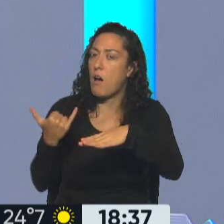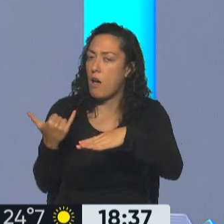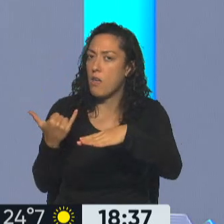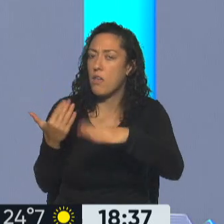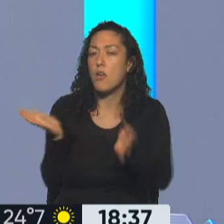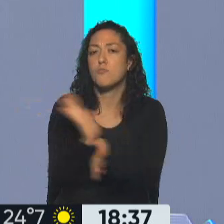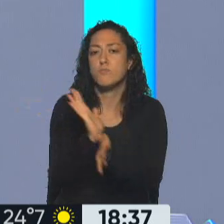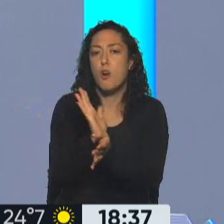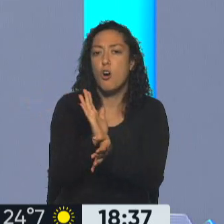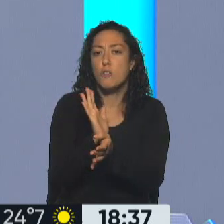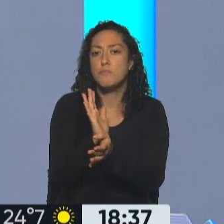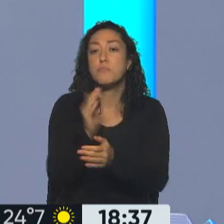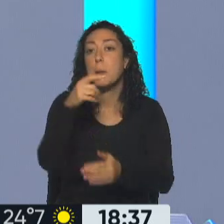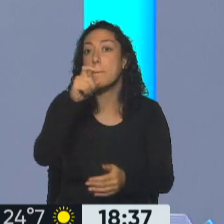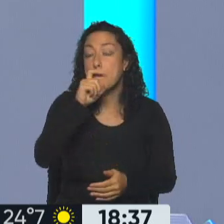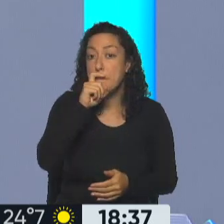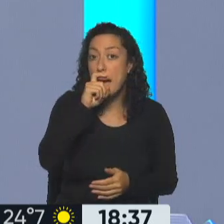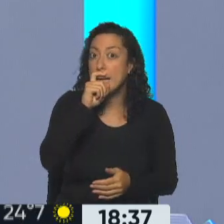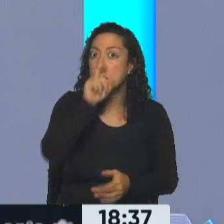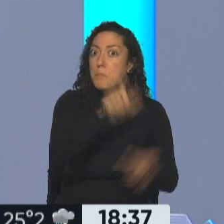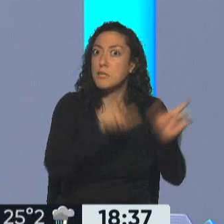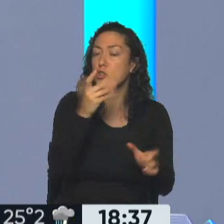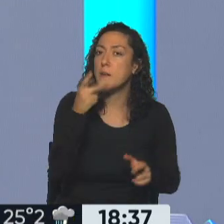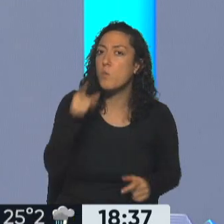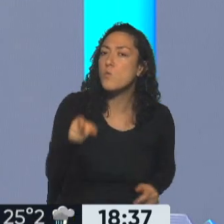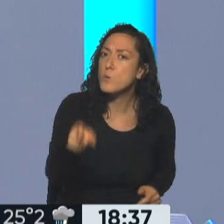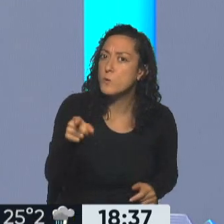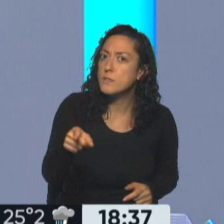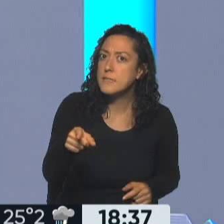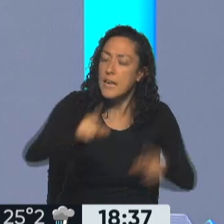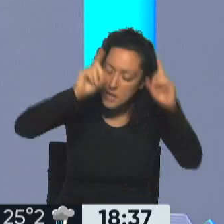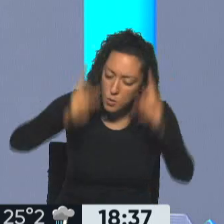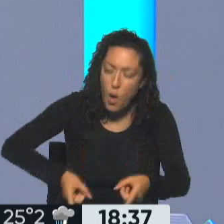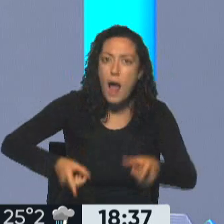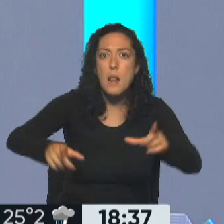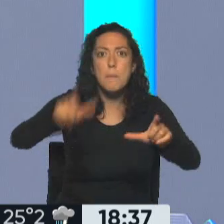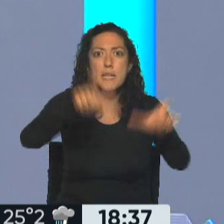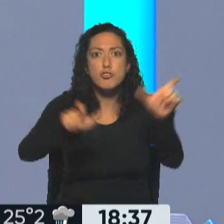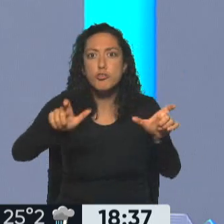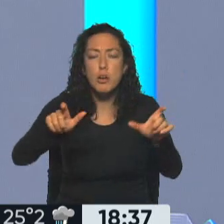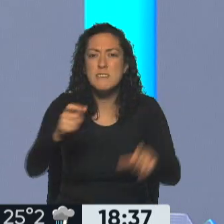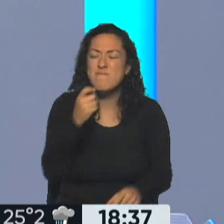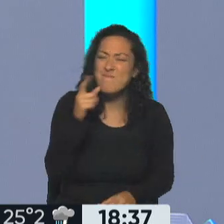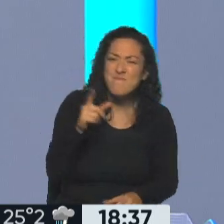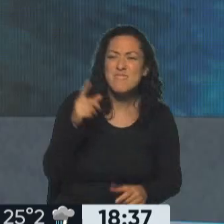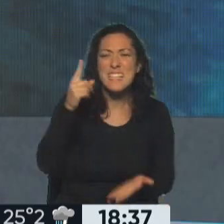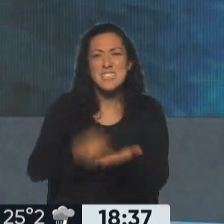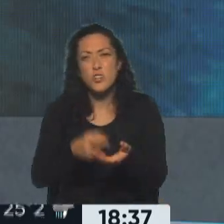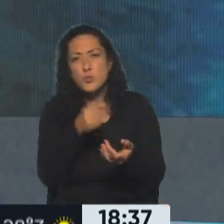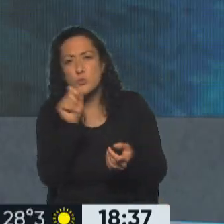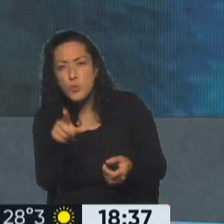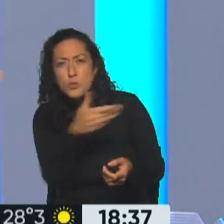macri con cita un voto una adhesión Incluso en la mala imagen Es decir es un voto es un voto que